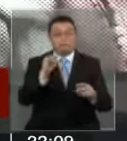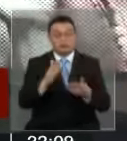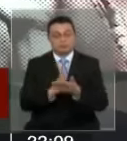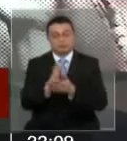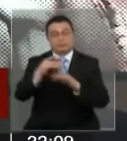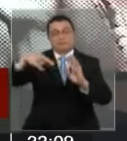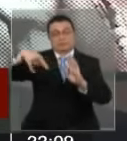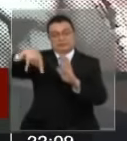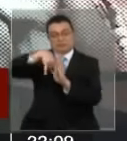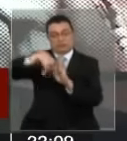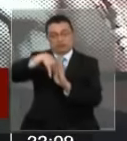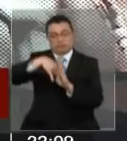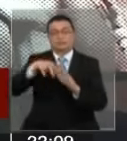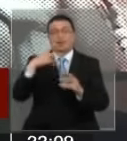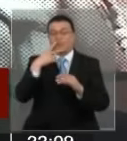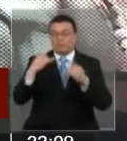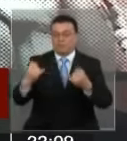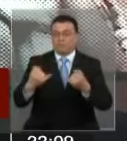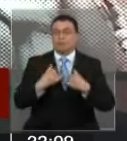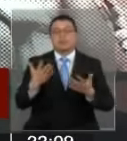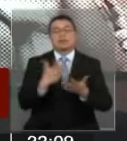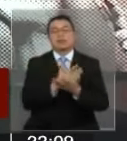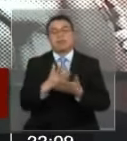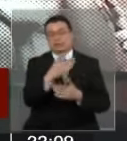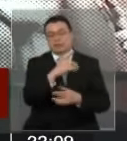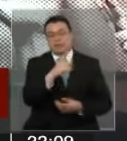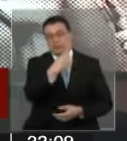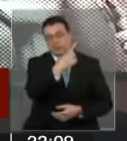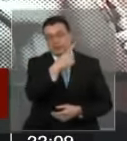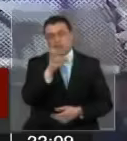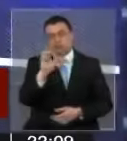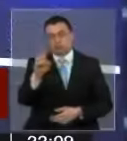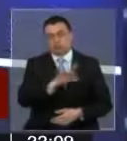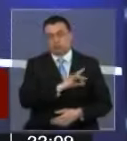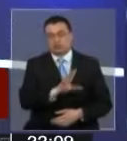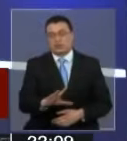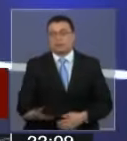Chiloé y con esta nota acerca de lo que está ocurriendo en el sur del país.